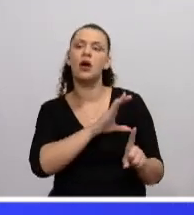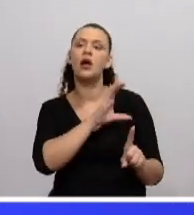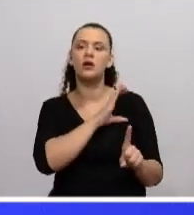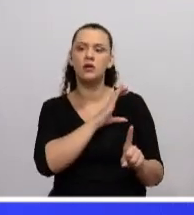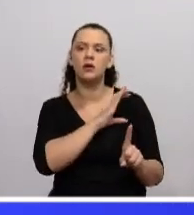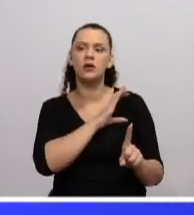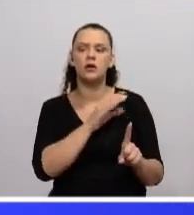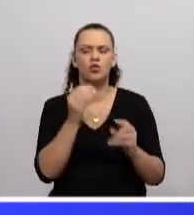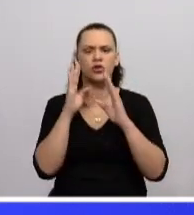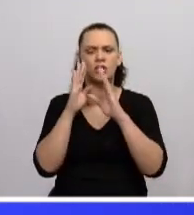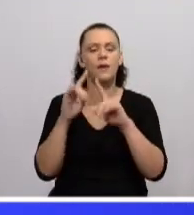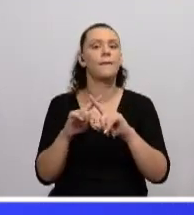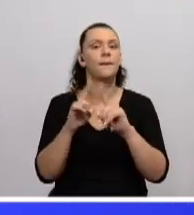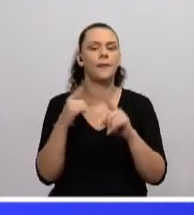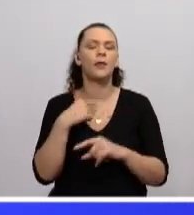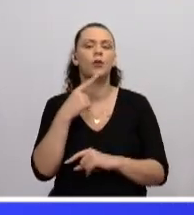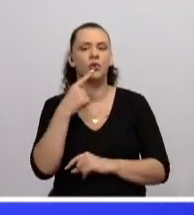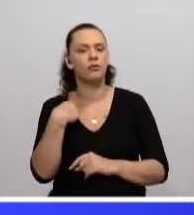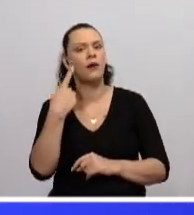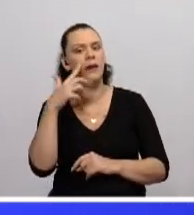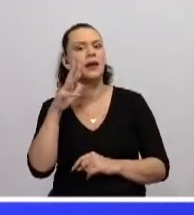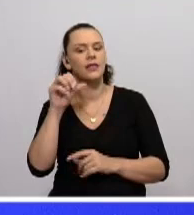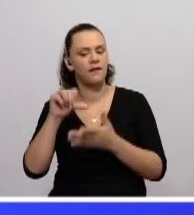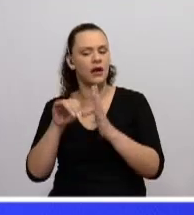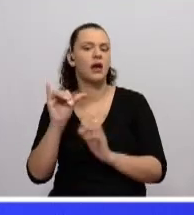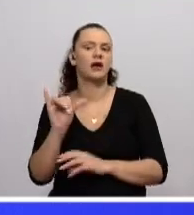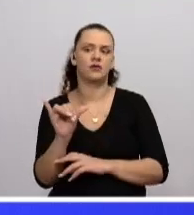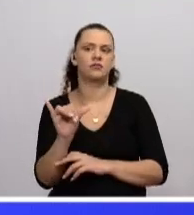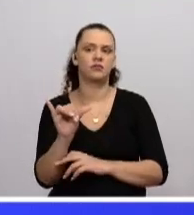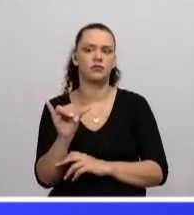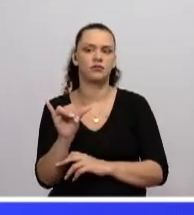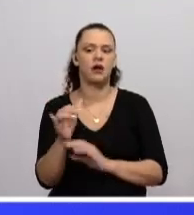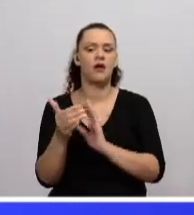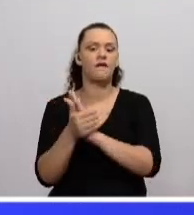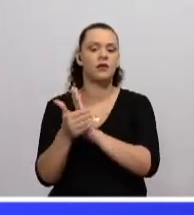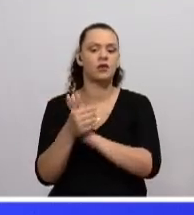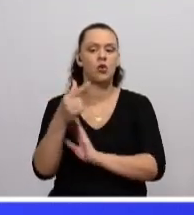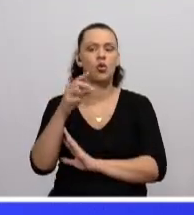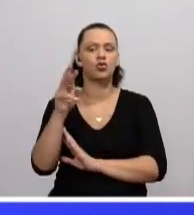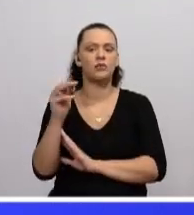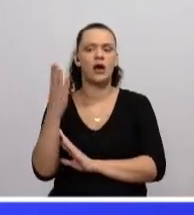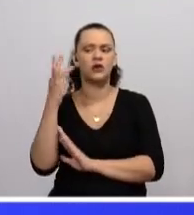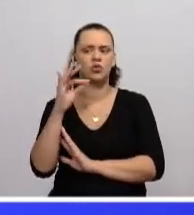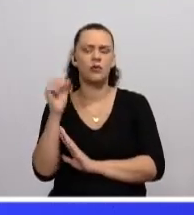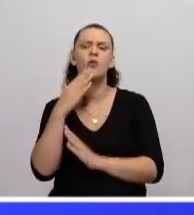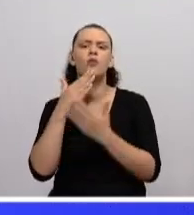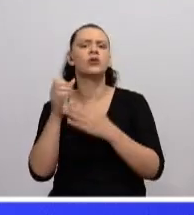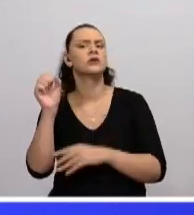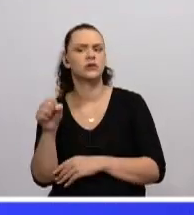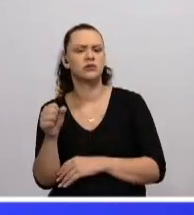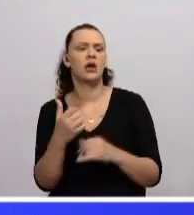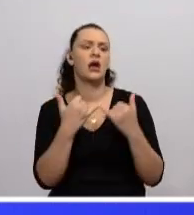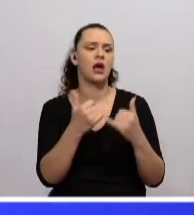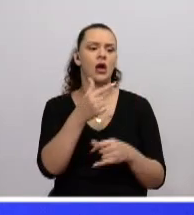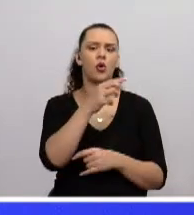llama la atención pero repito y me parece que hay que ser enfático en esto el rendimiento de Guzmán hace nueve meses era muy bueno sí la